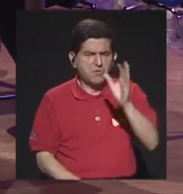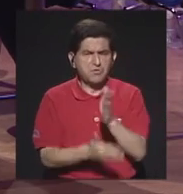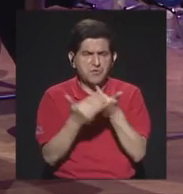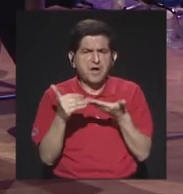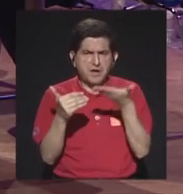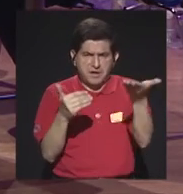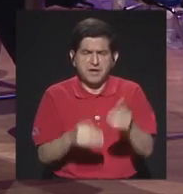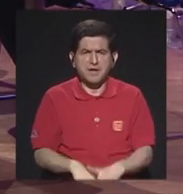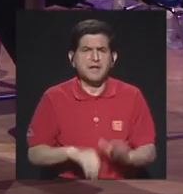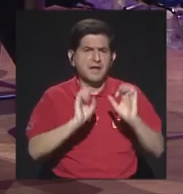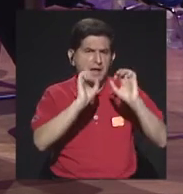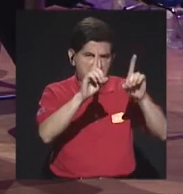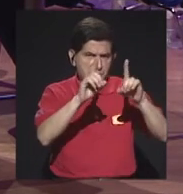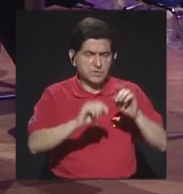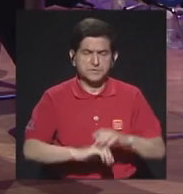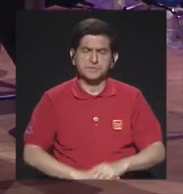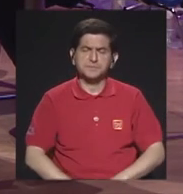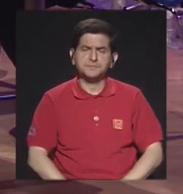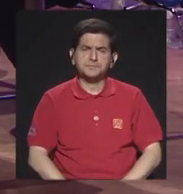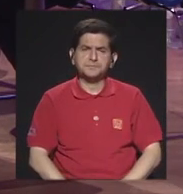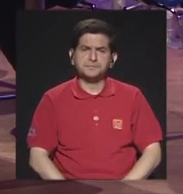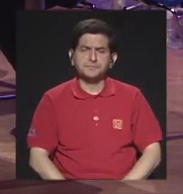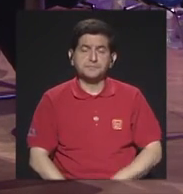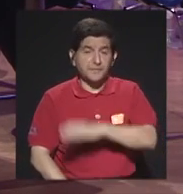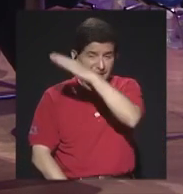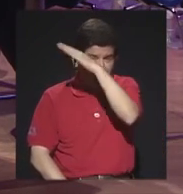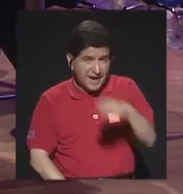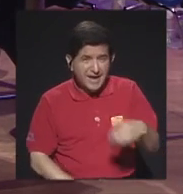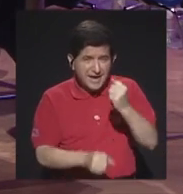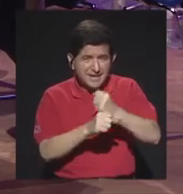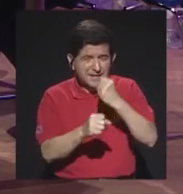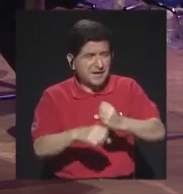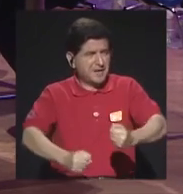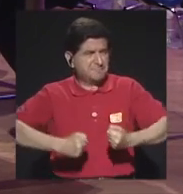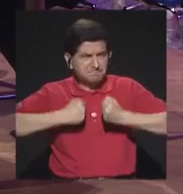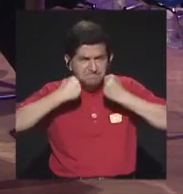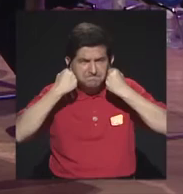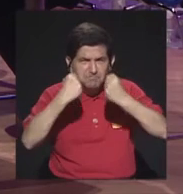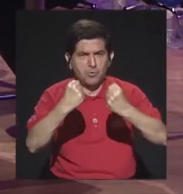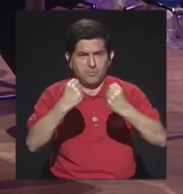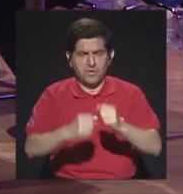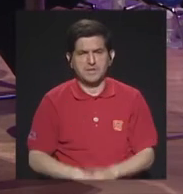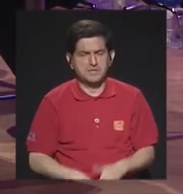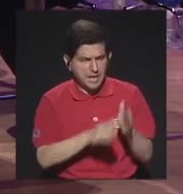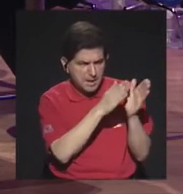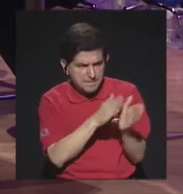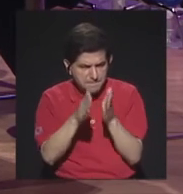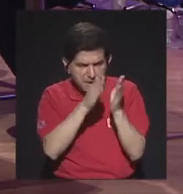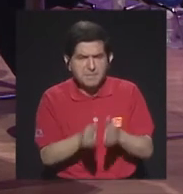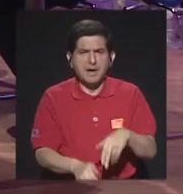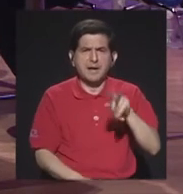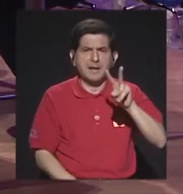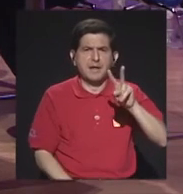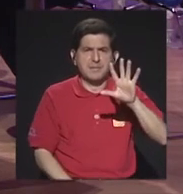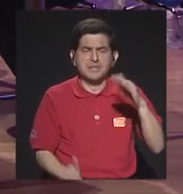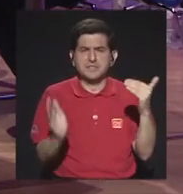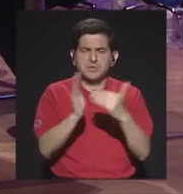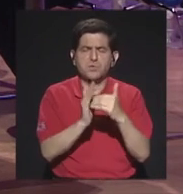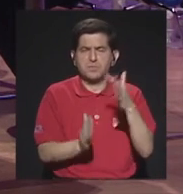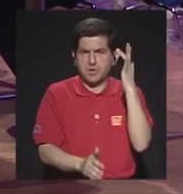cosas. En el caso de educación, nosotras es un eje que trabajamos muy fuertemente. Hemos preparado alrededor de 25,000